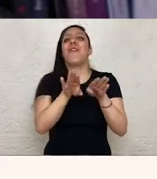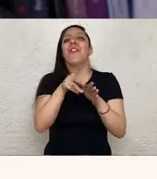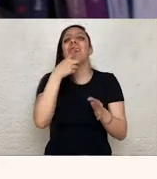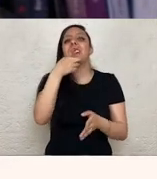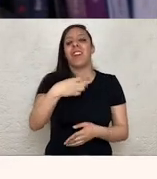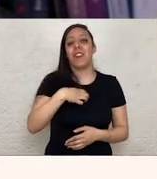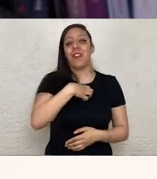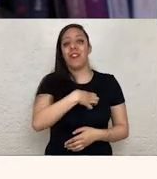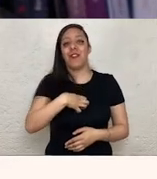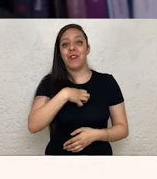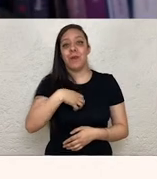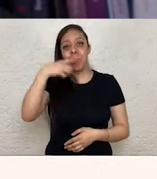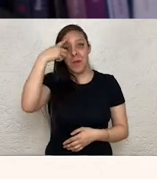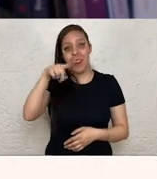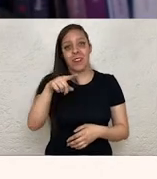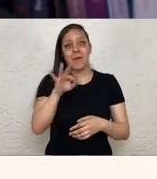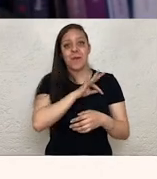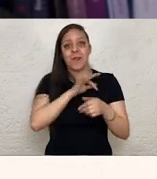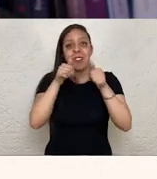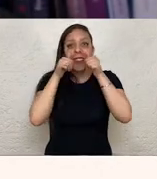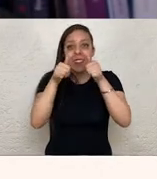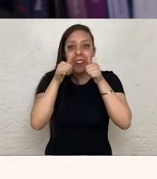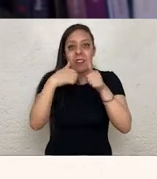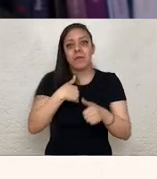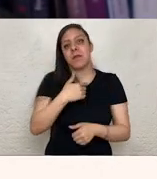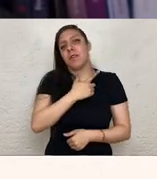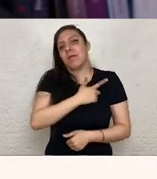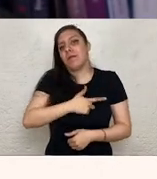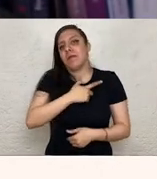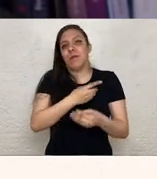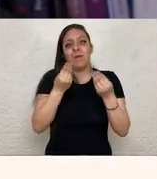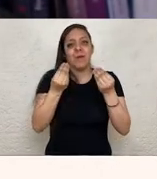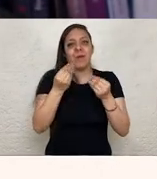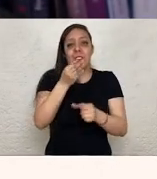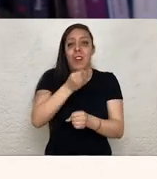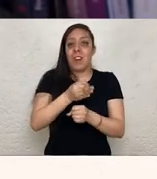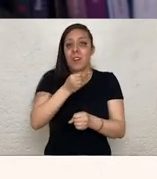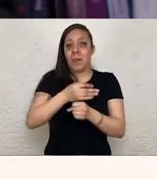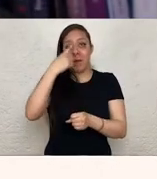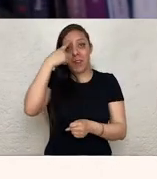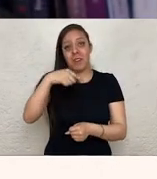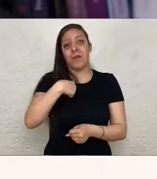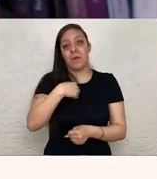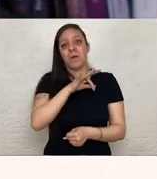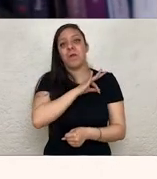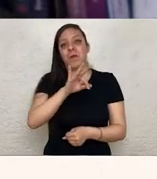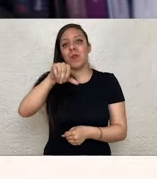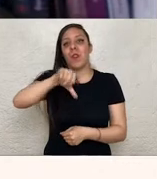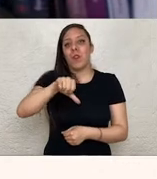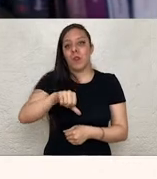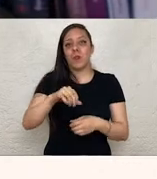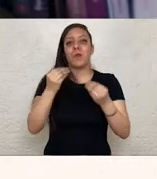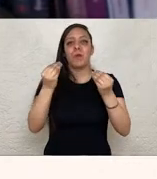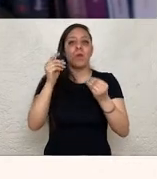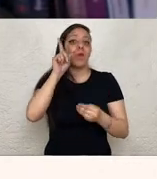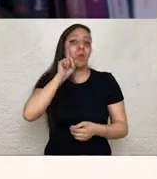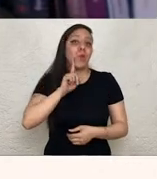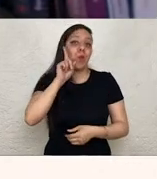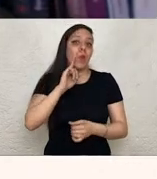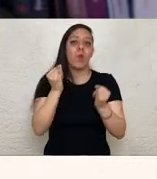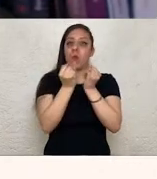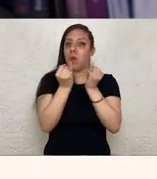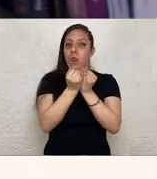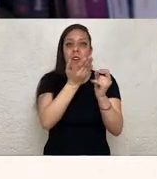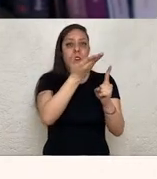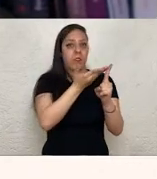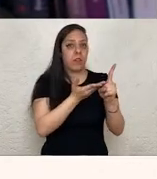estaría contenta con escuchar esto. A mí me gustó mucho eso que acabas de decir, porque yo creo que hoy hay